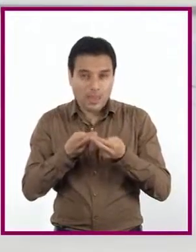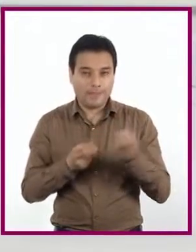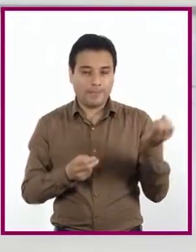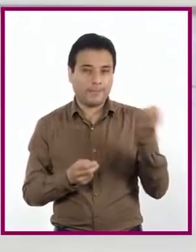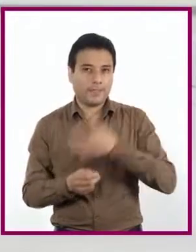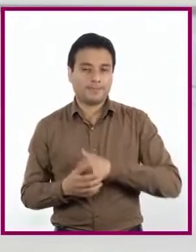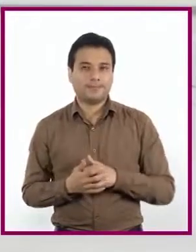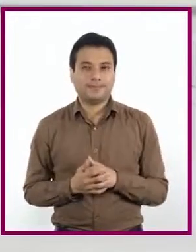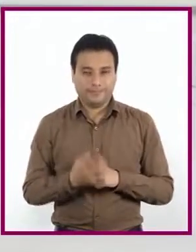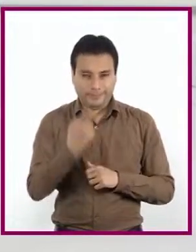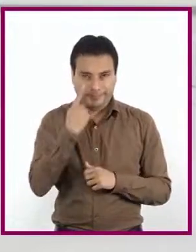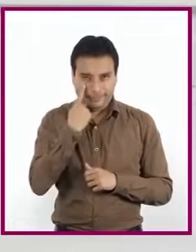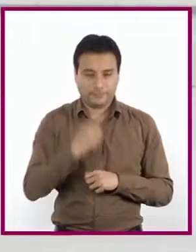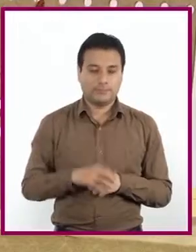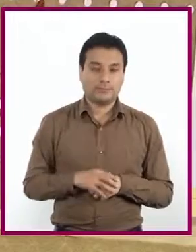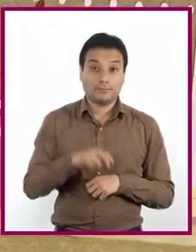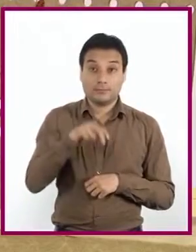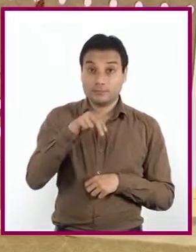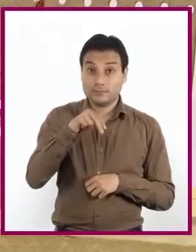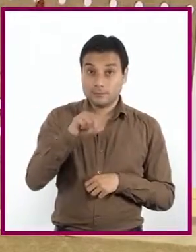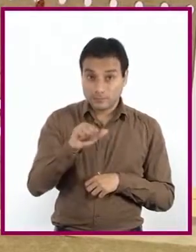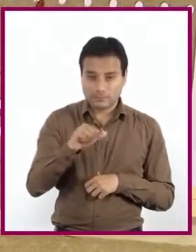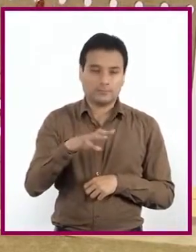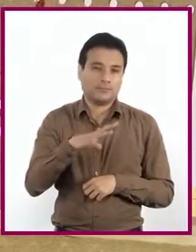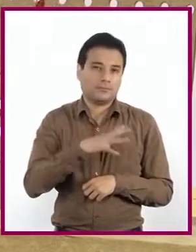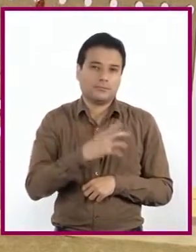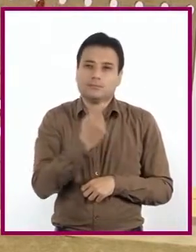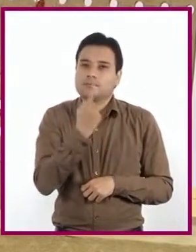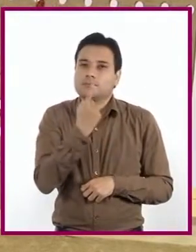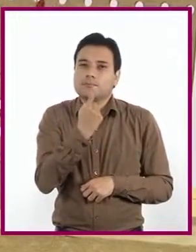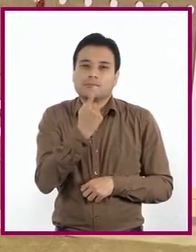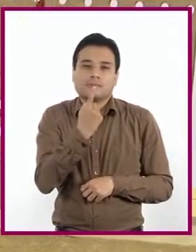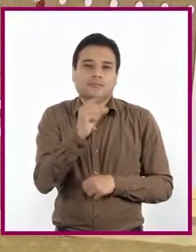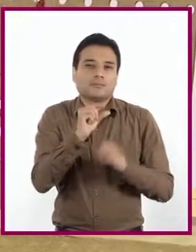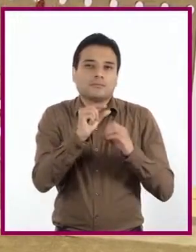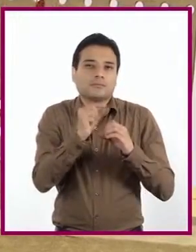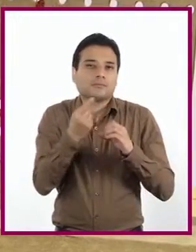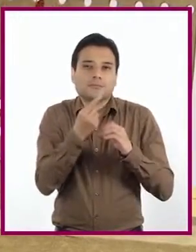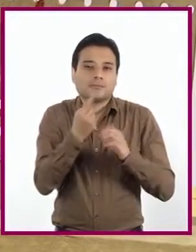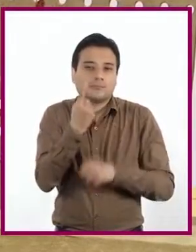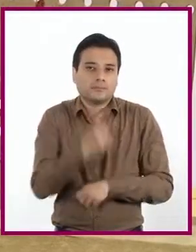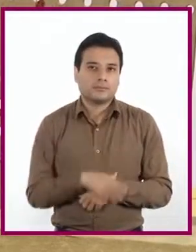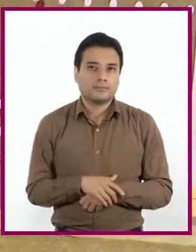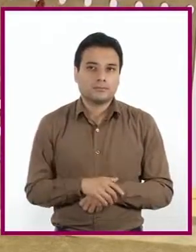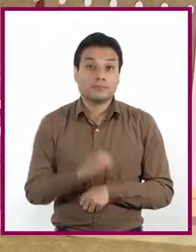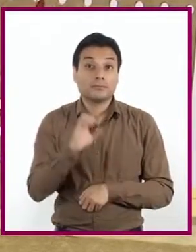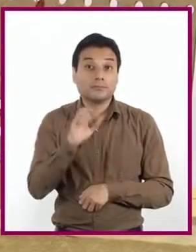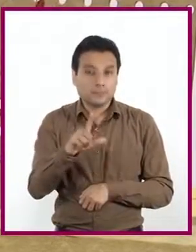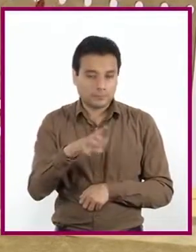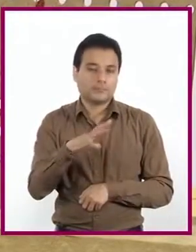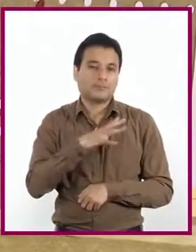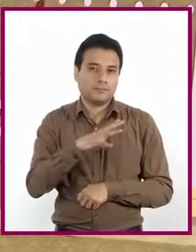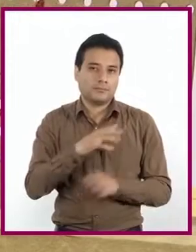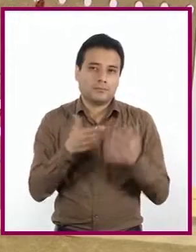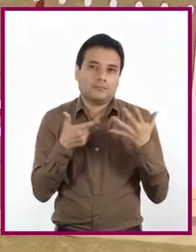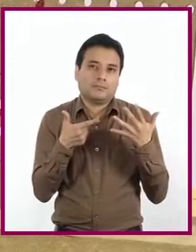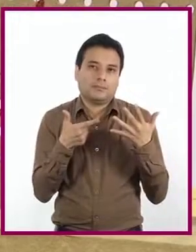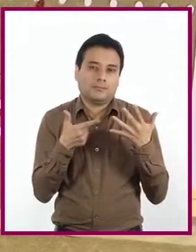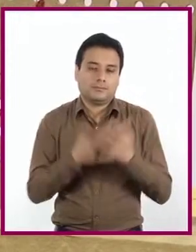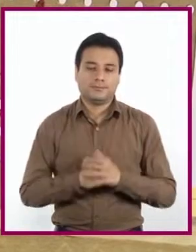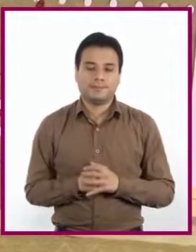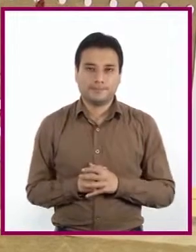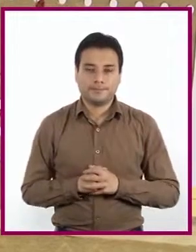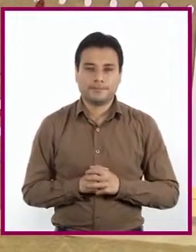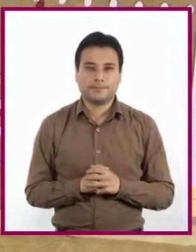observan, tenemos que el sodio solamente tiene un electrón en la última órbita. El cloro tiene 7 electrones en su